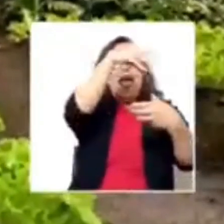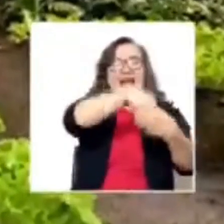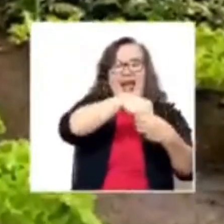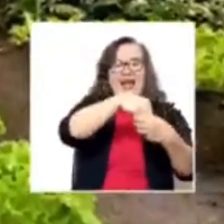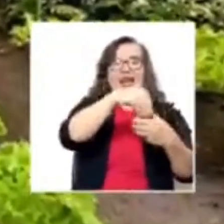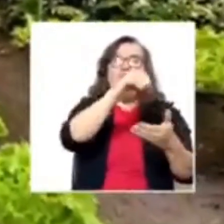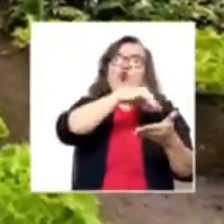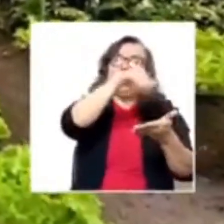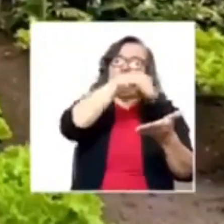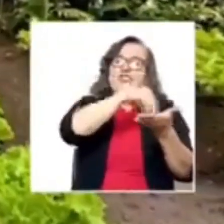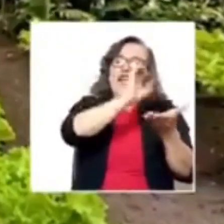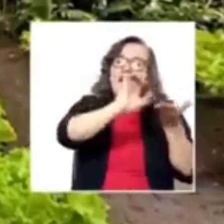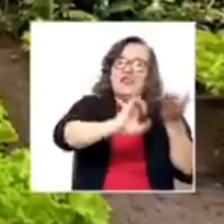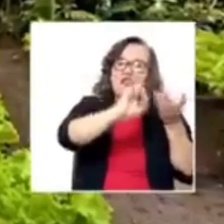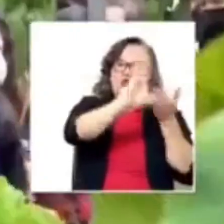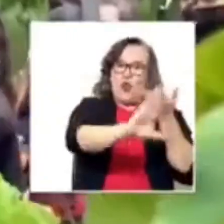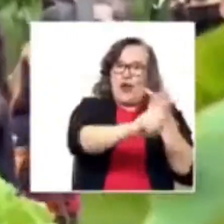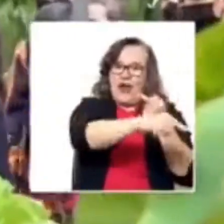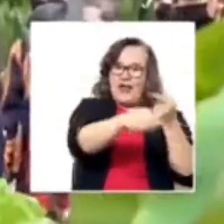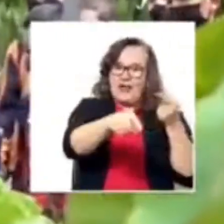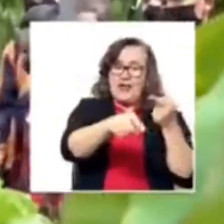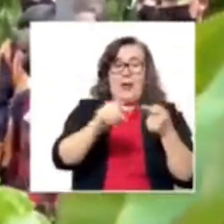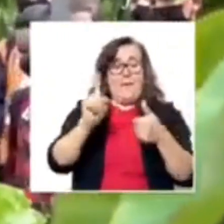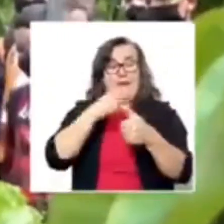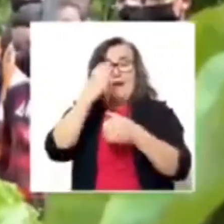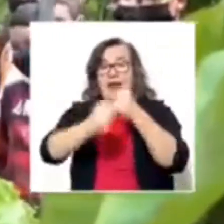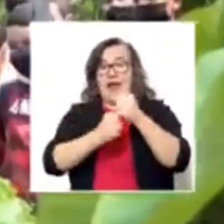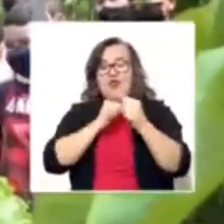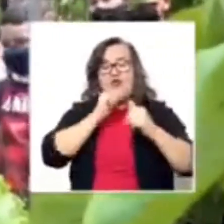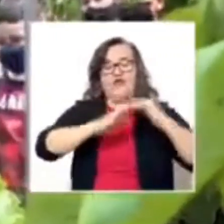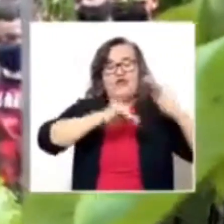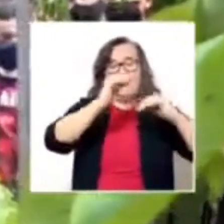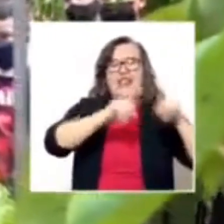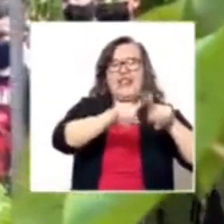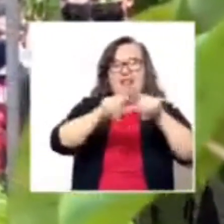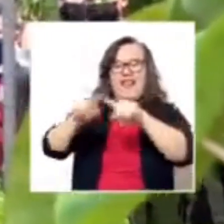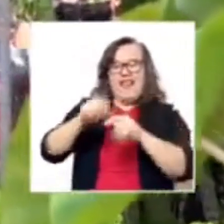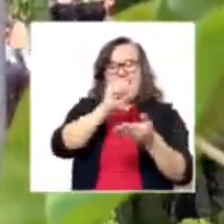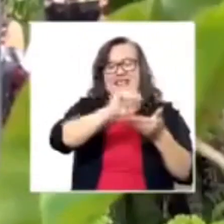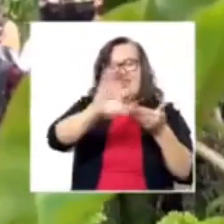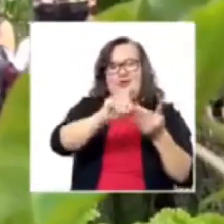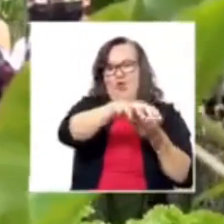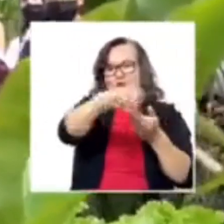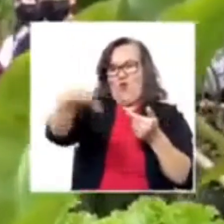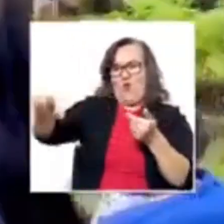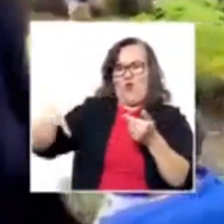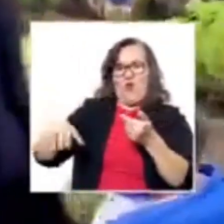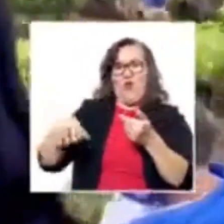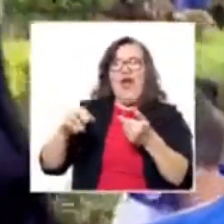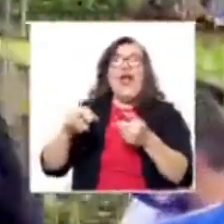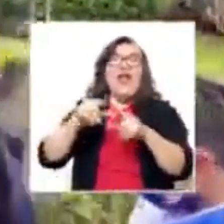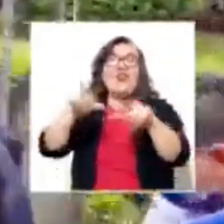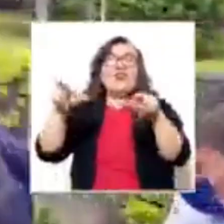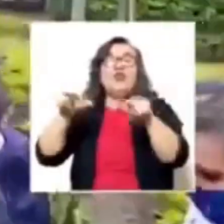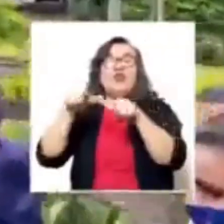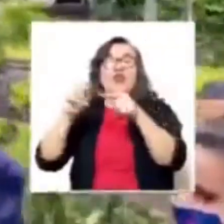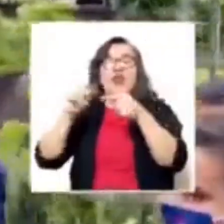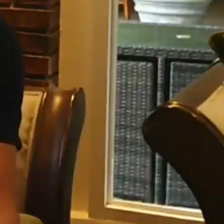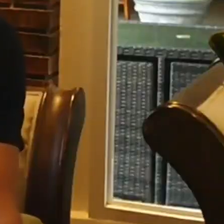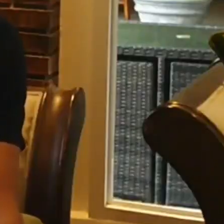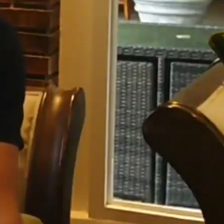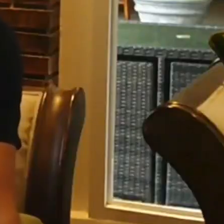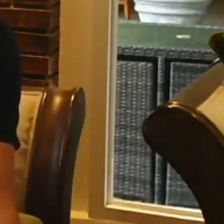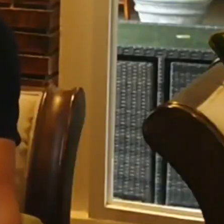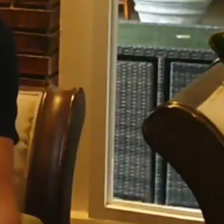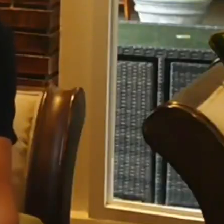en el primer año se va a invertir en la infraestructura de varios centros educativos en la zona norte, Upala y